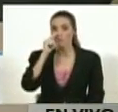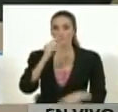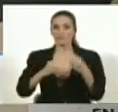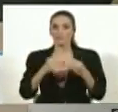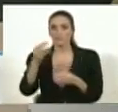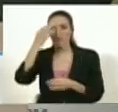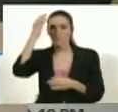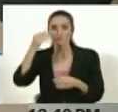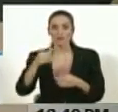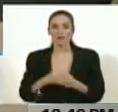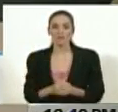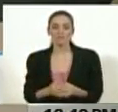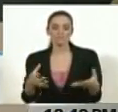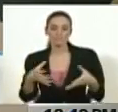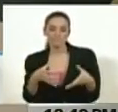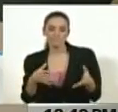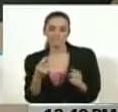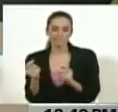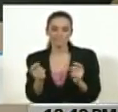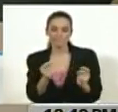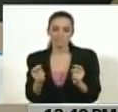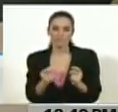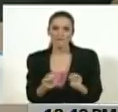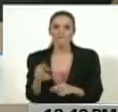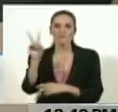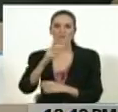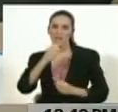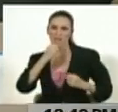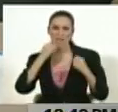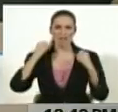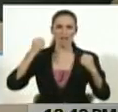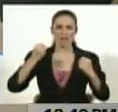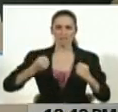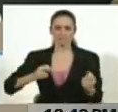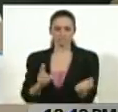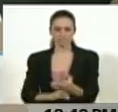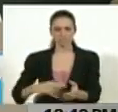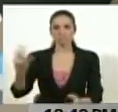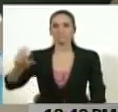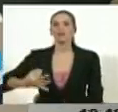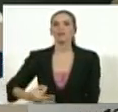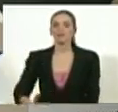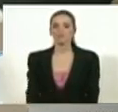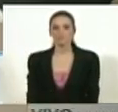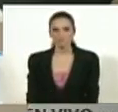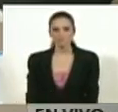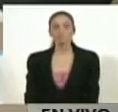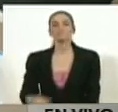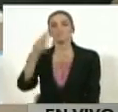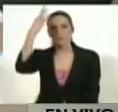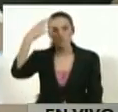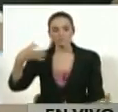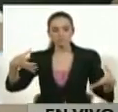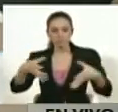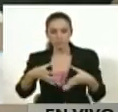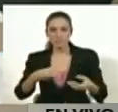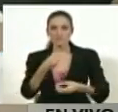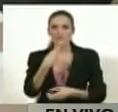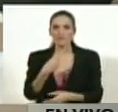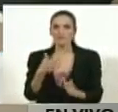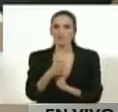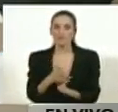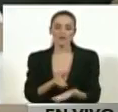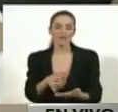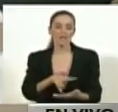consejo permanente que Venezuela protestó sin duda alguna el consejo permanente se refería a la